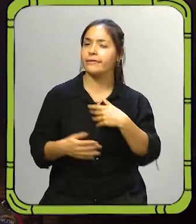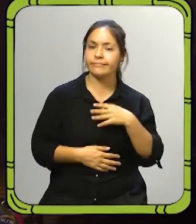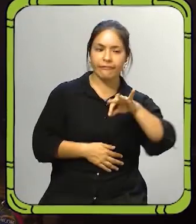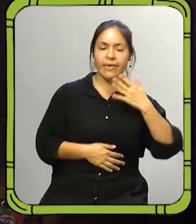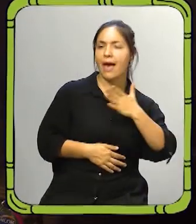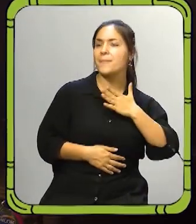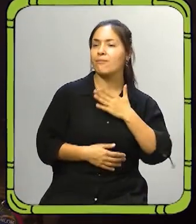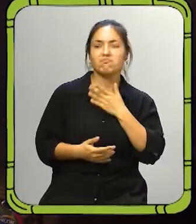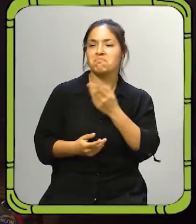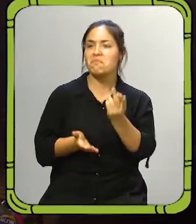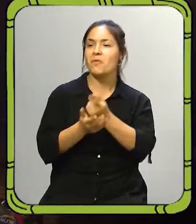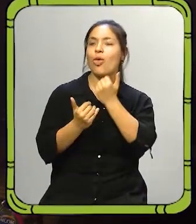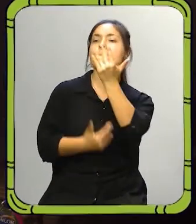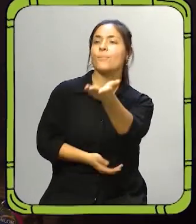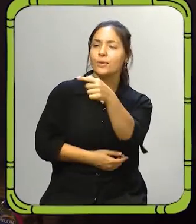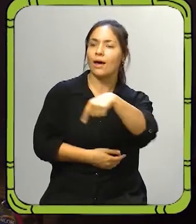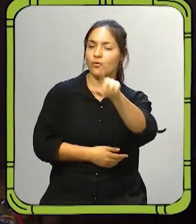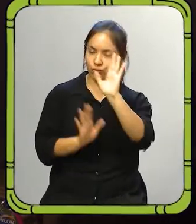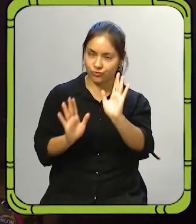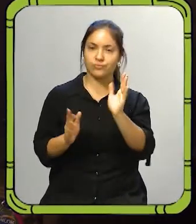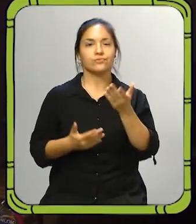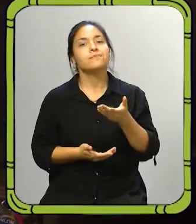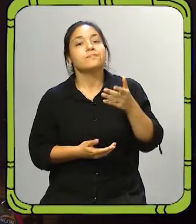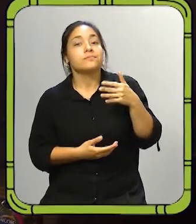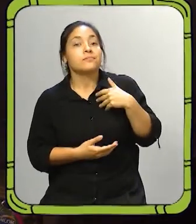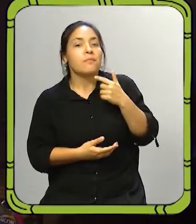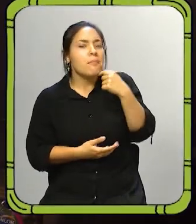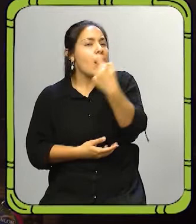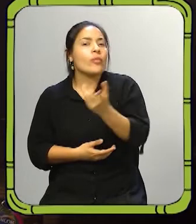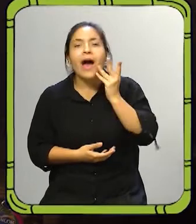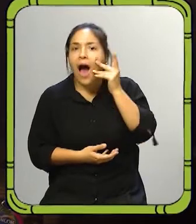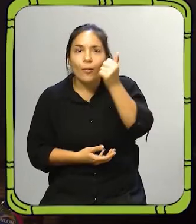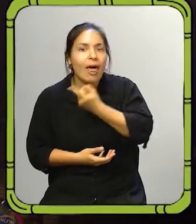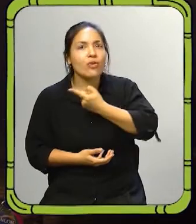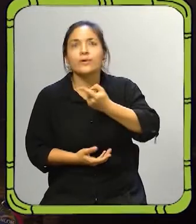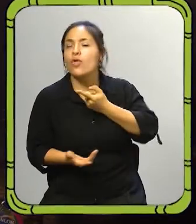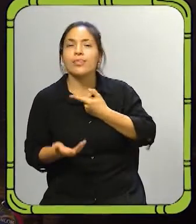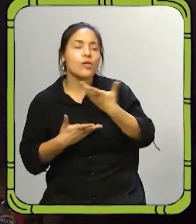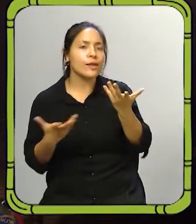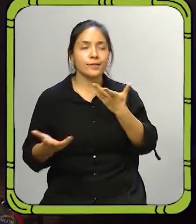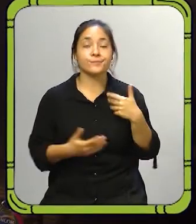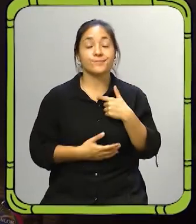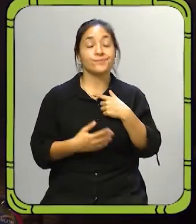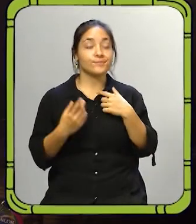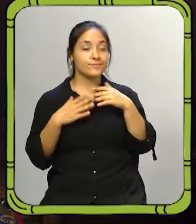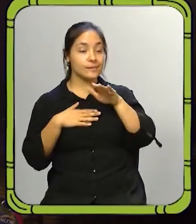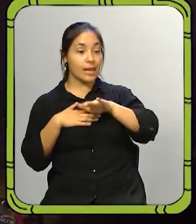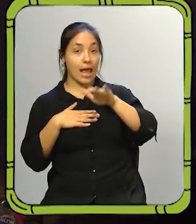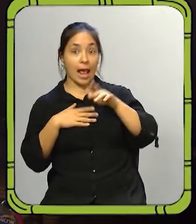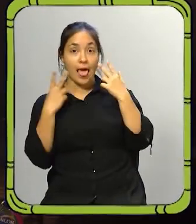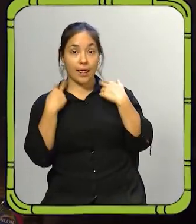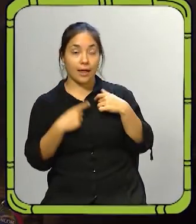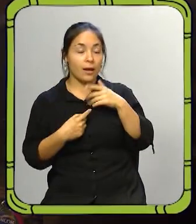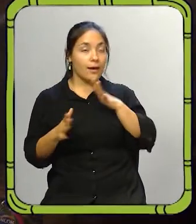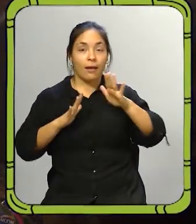vidas, le dijo el negrito. ¿Dónde está la vieja abuelita?, preguntaban todos. Claro, ¿dónde estaba la abuelita? La nena estaba realmente